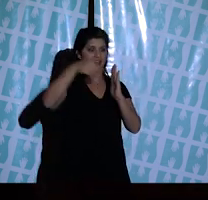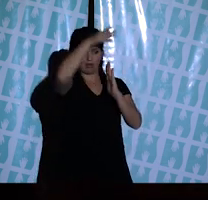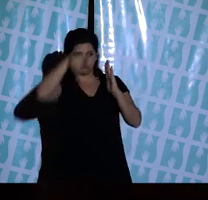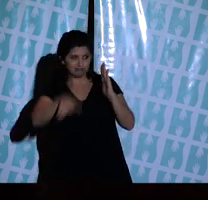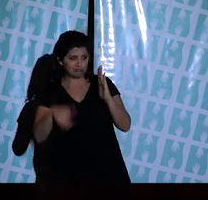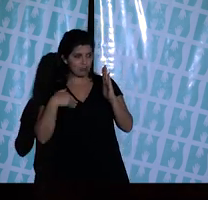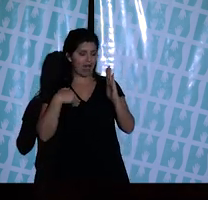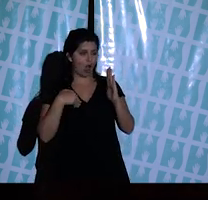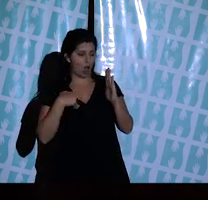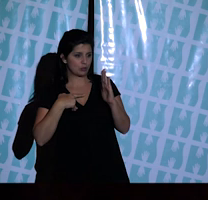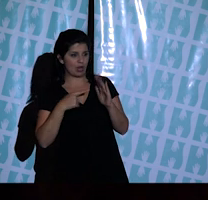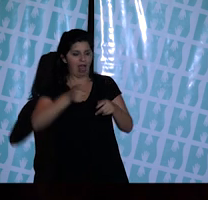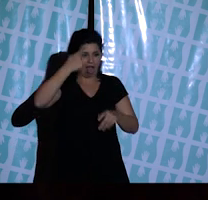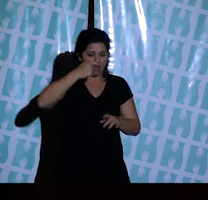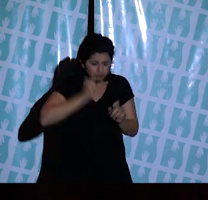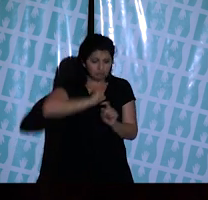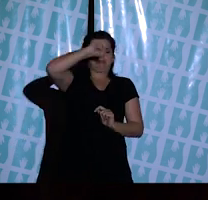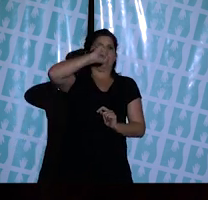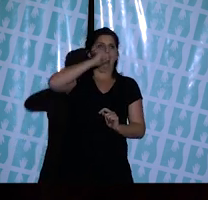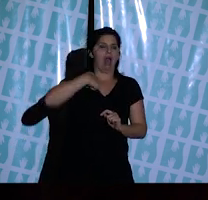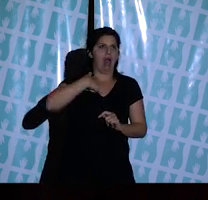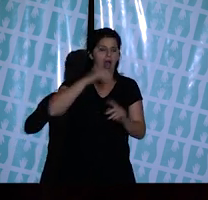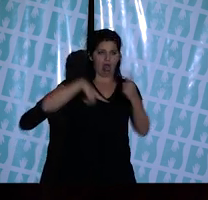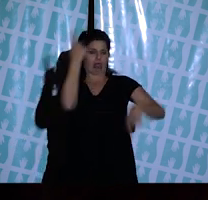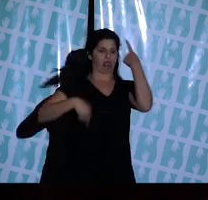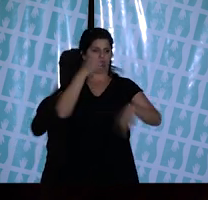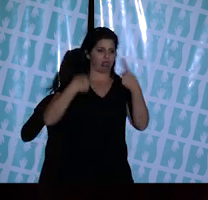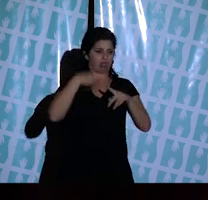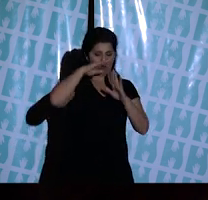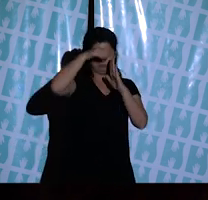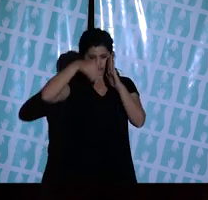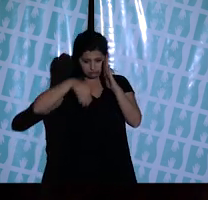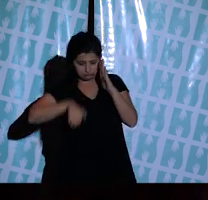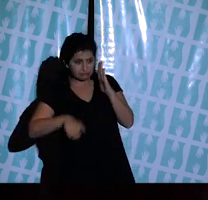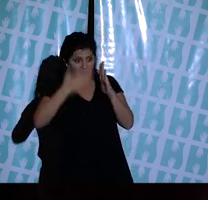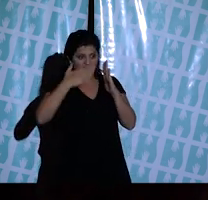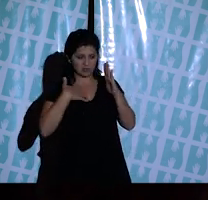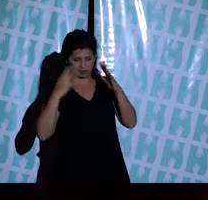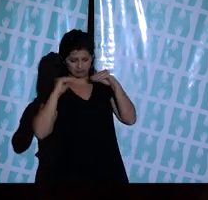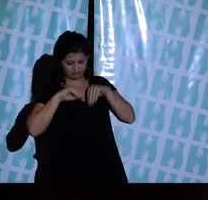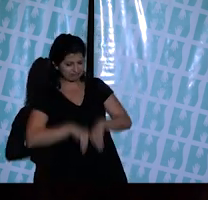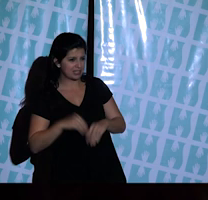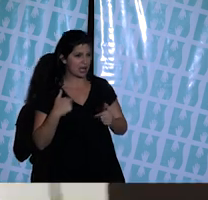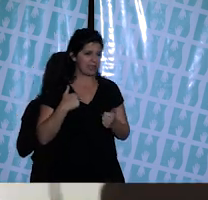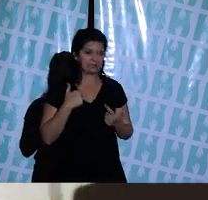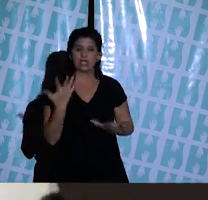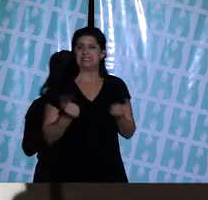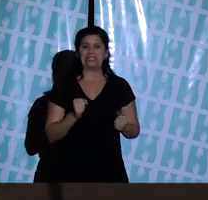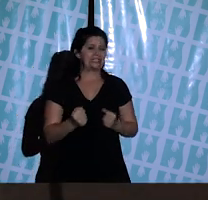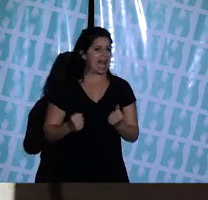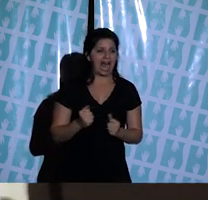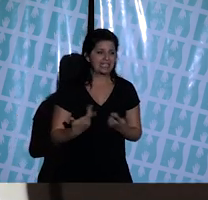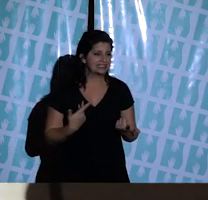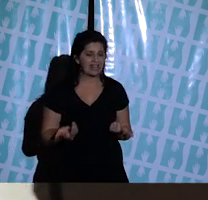esperan en ese sacudón, y pueden sentir síntomas de depresión, de ansiedad, anhedonia,